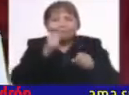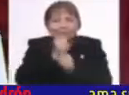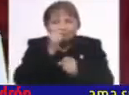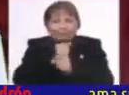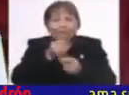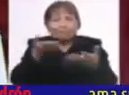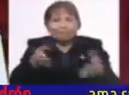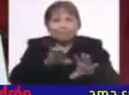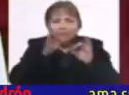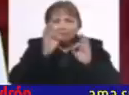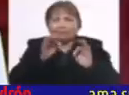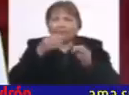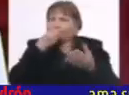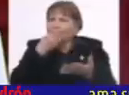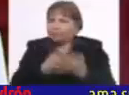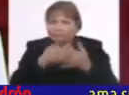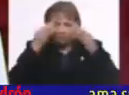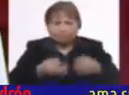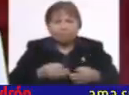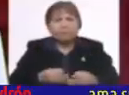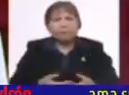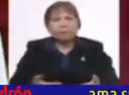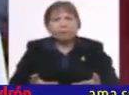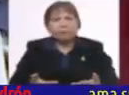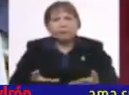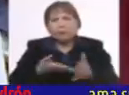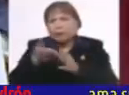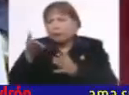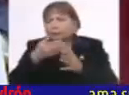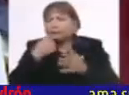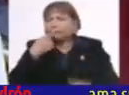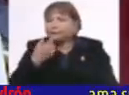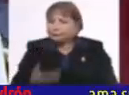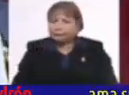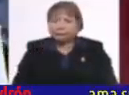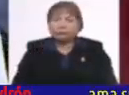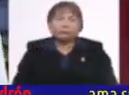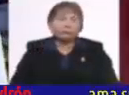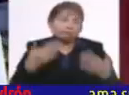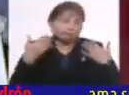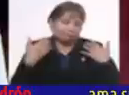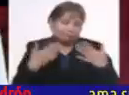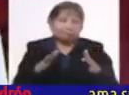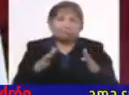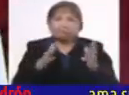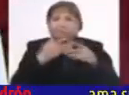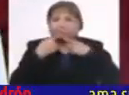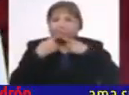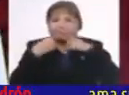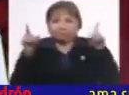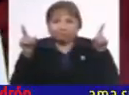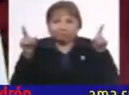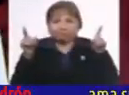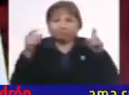en aplicación una medida ya tomada es decir la decisión está está publicada